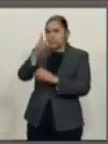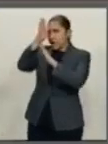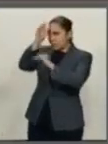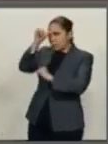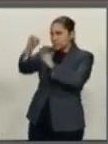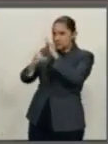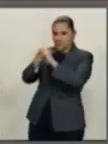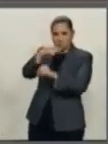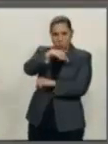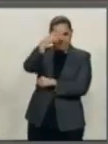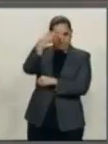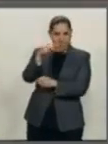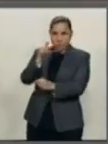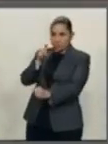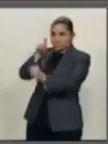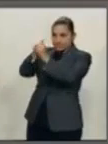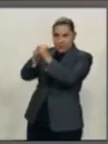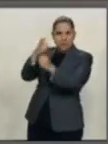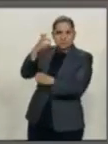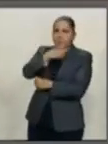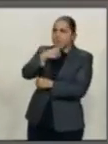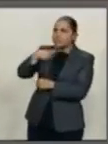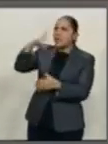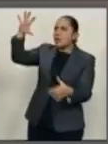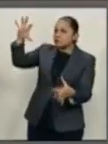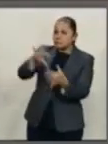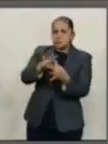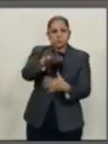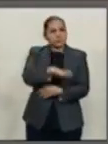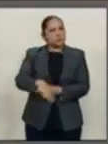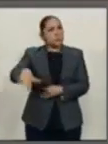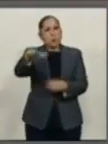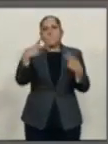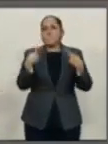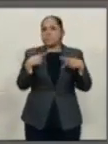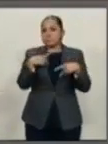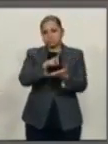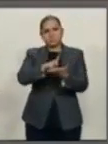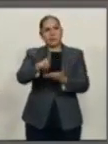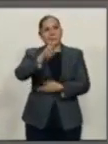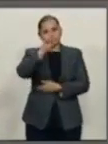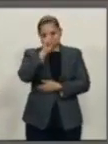parte. Por otra parte, quiero subrayar como fragmento de